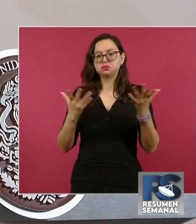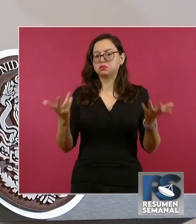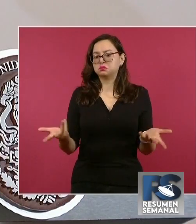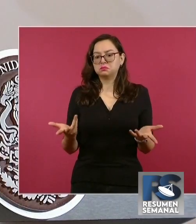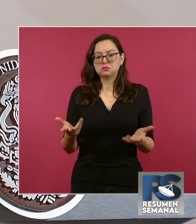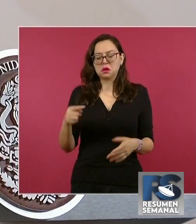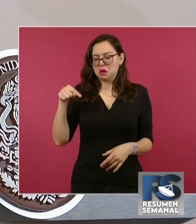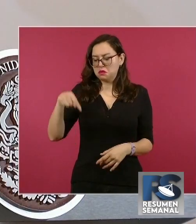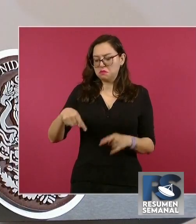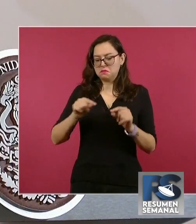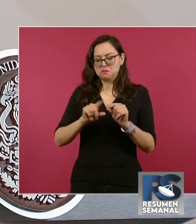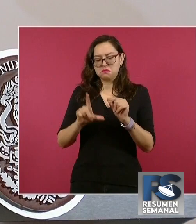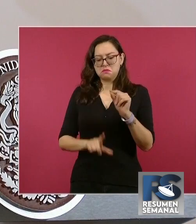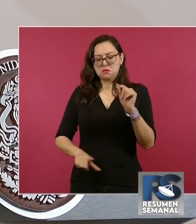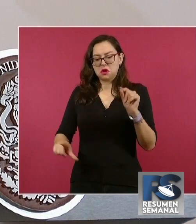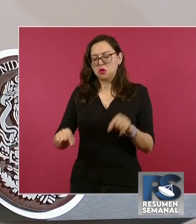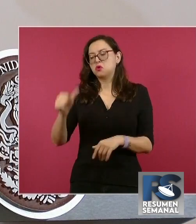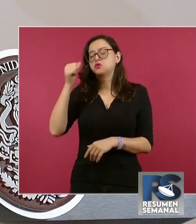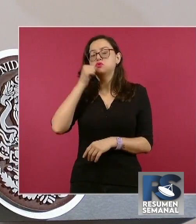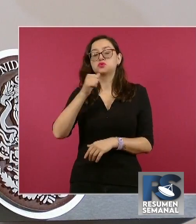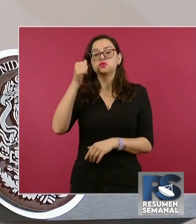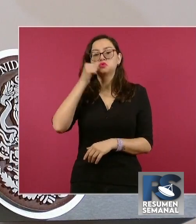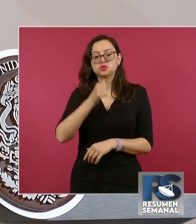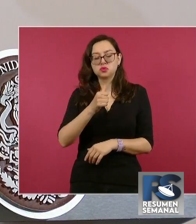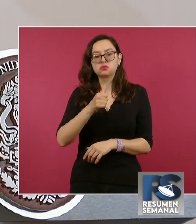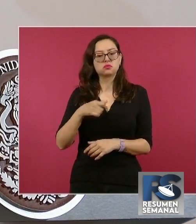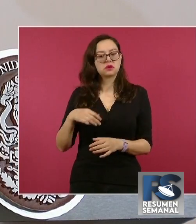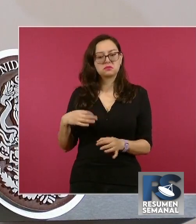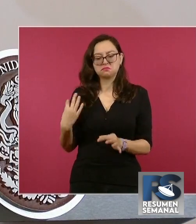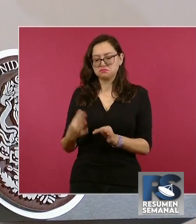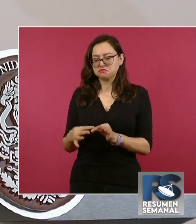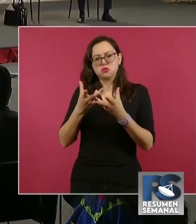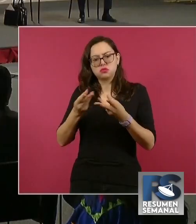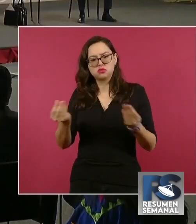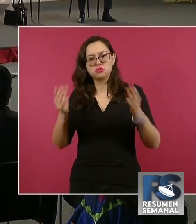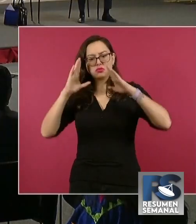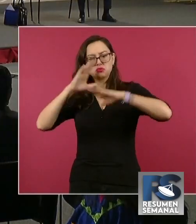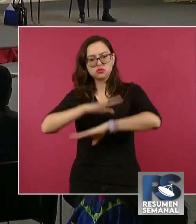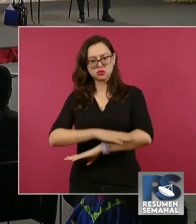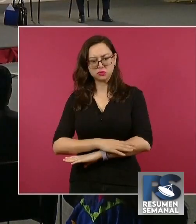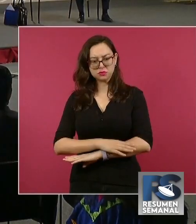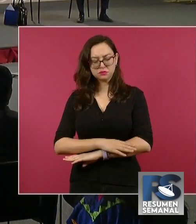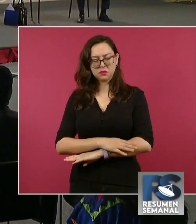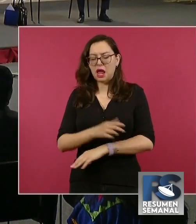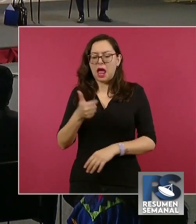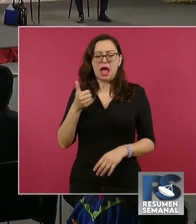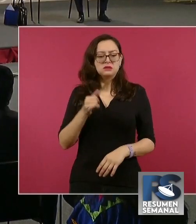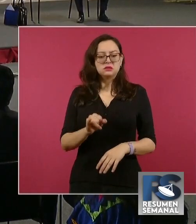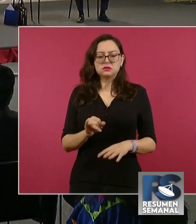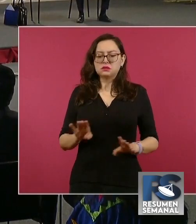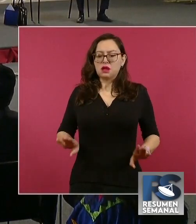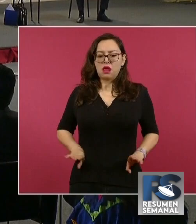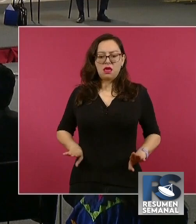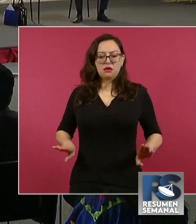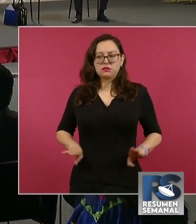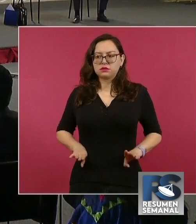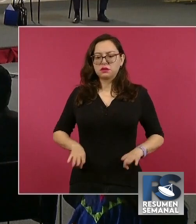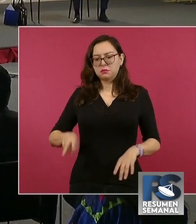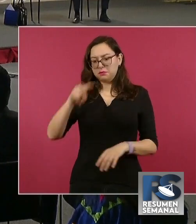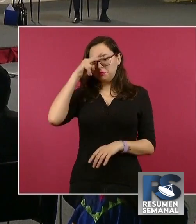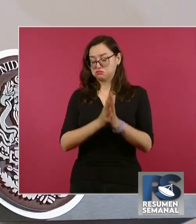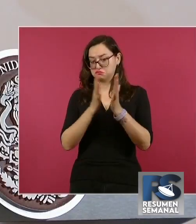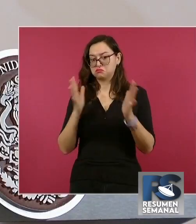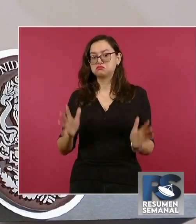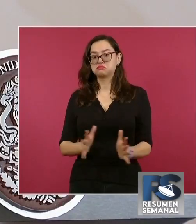cuentas por su flagrante transgresión a la inviolabilidad de la Embajada Mexicana en Quito y por los ataques físicos perpetrados contra el personal